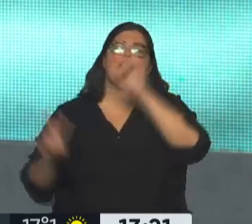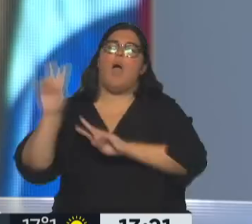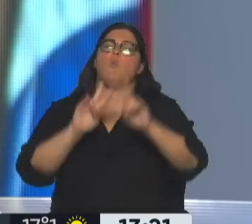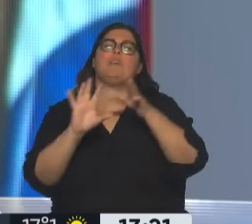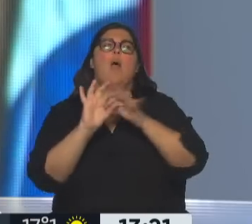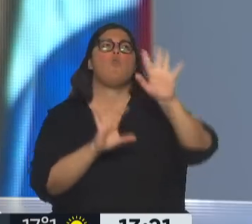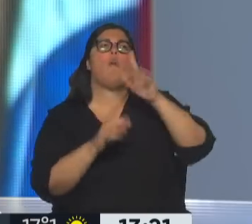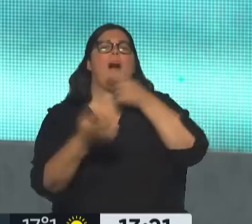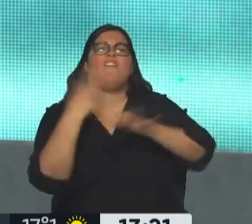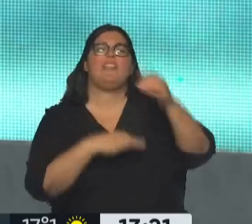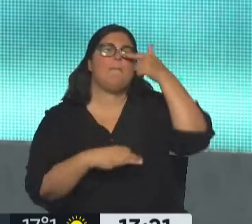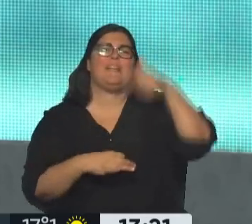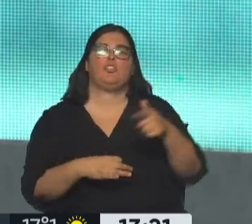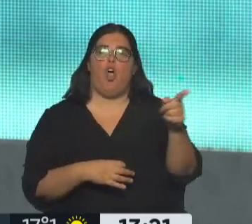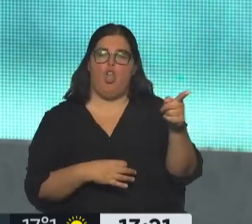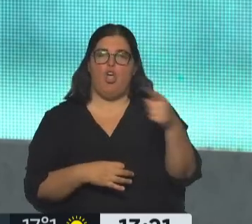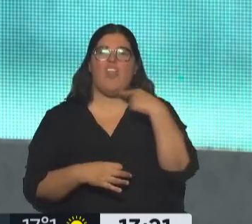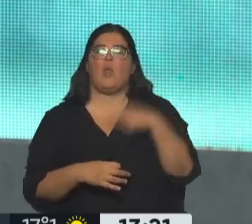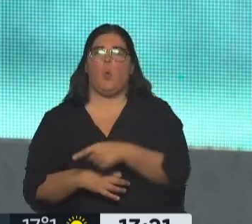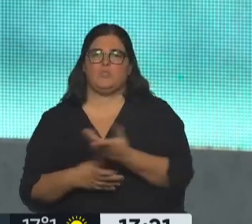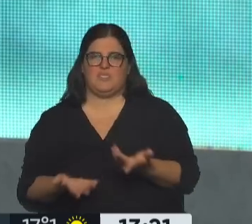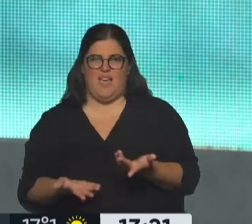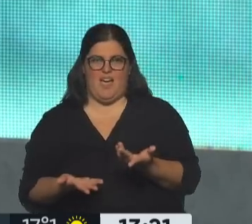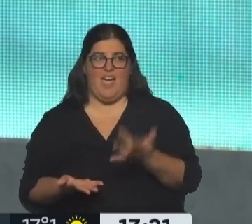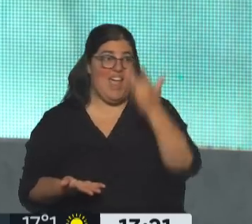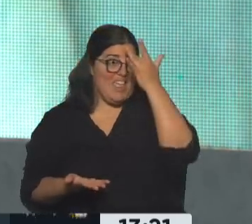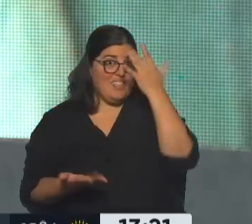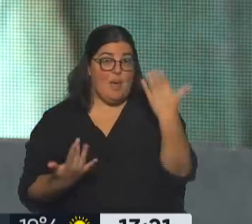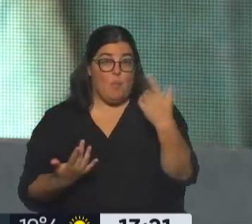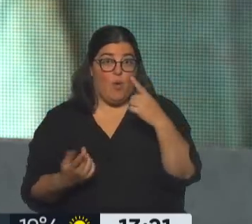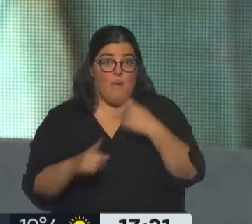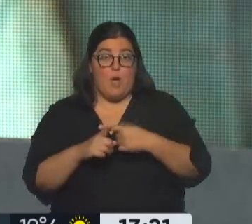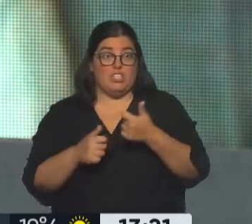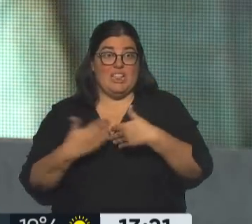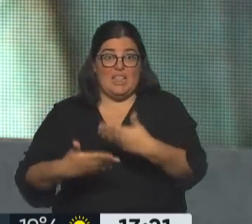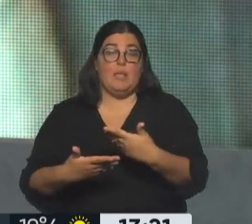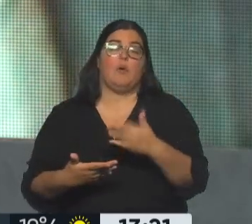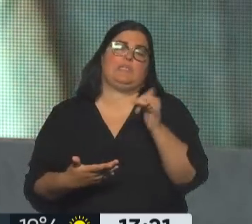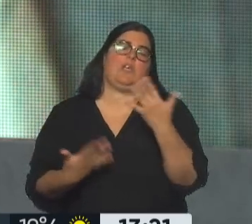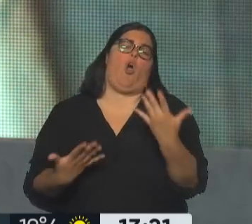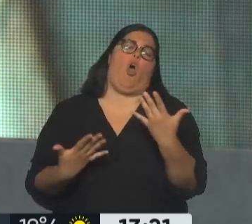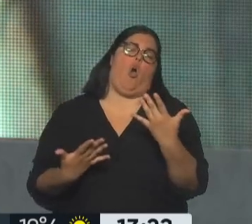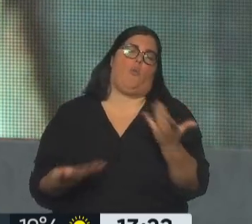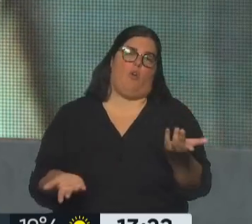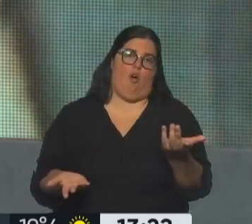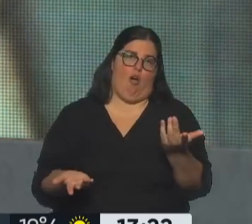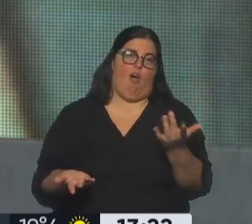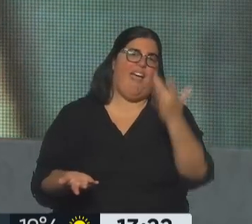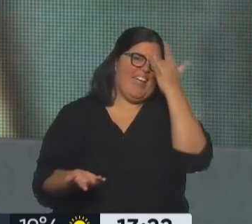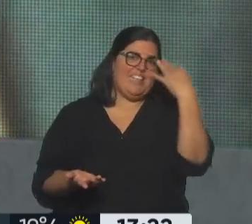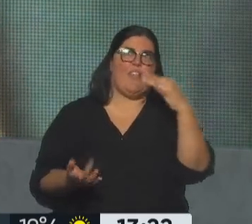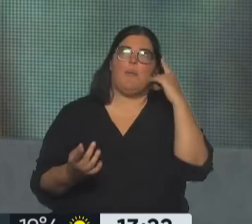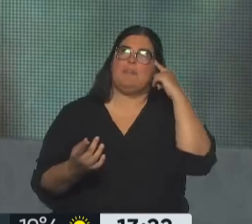por ejemplo. ¿Le conviene a India? Por supuesto que le conviene. Y va a tratar de mediar entre los dos países porque si piensa en sí mismo, tiene que